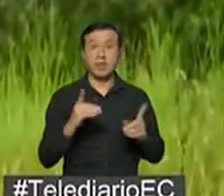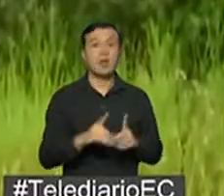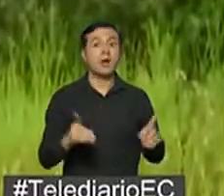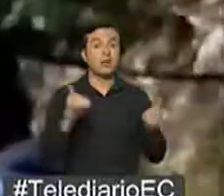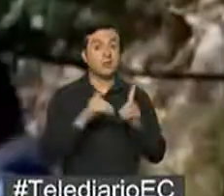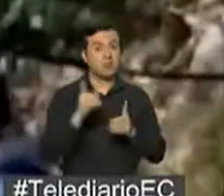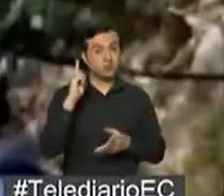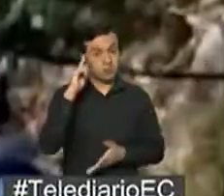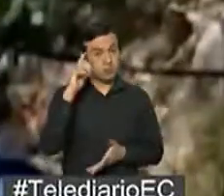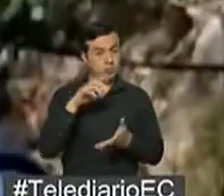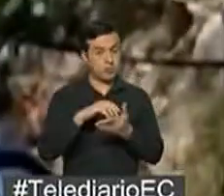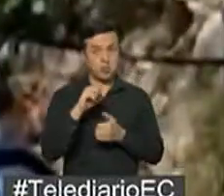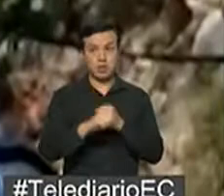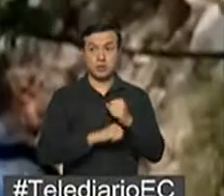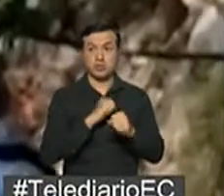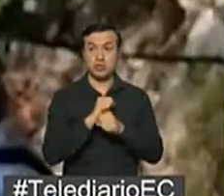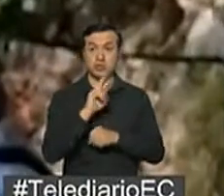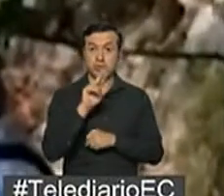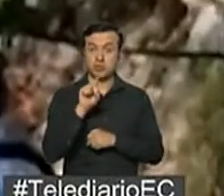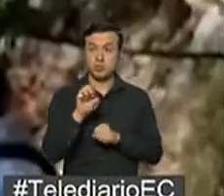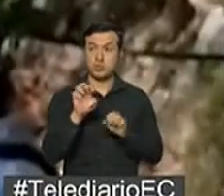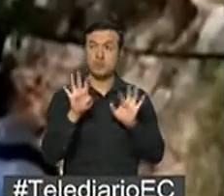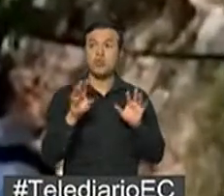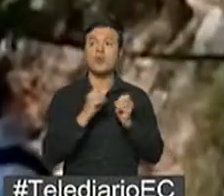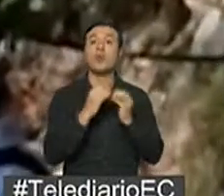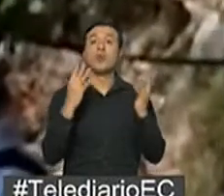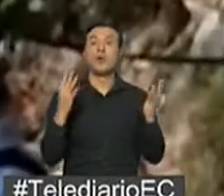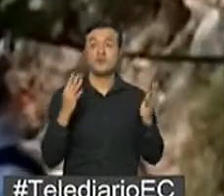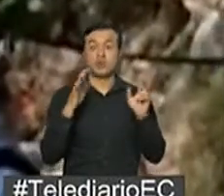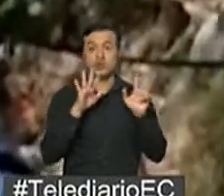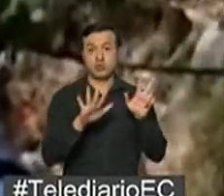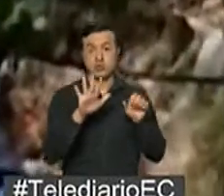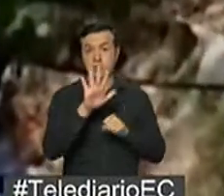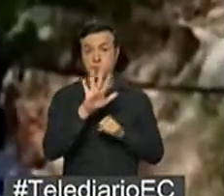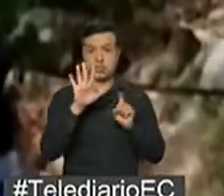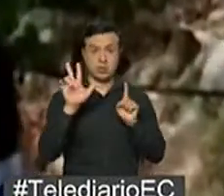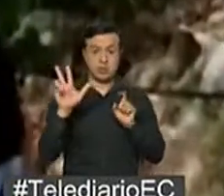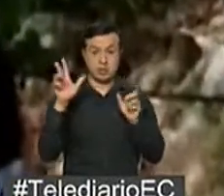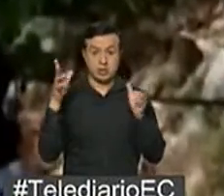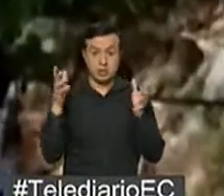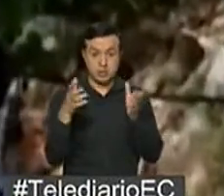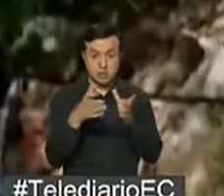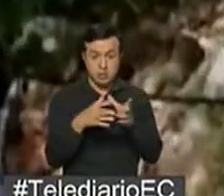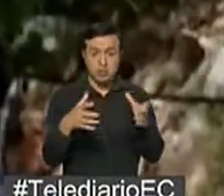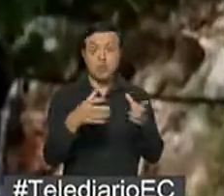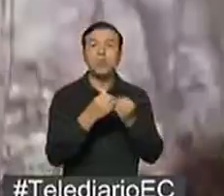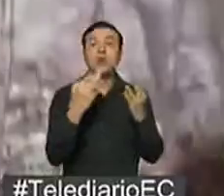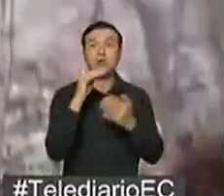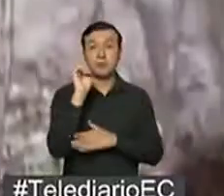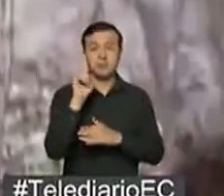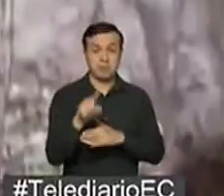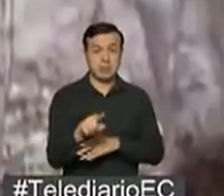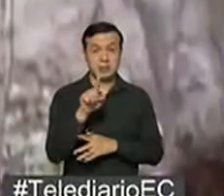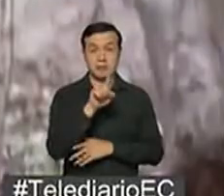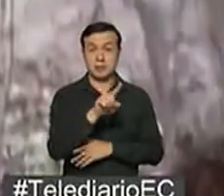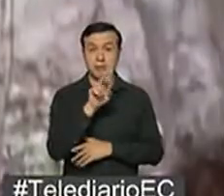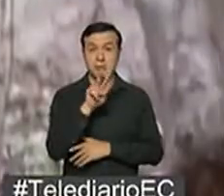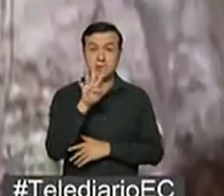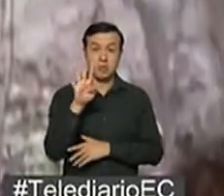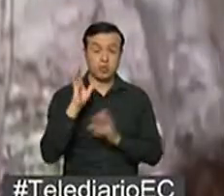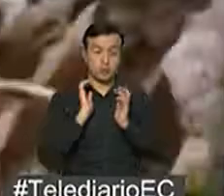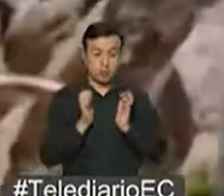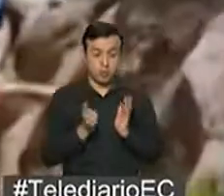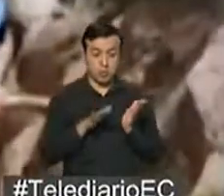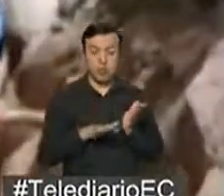solo en 2019 se encontraron 873 fosas clandestinas de las cuales fueron exhumados mil 124 cuerpos de